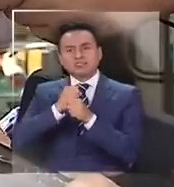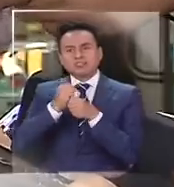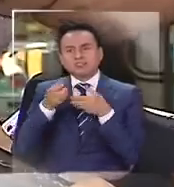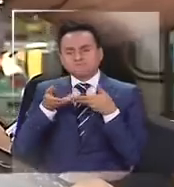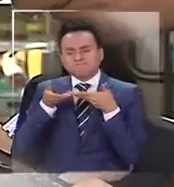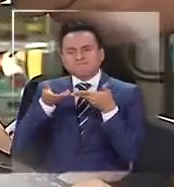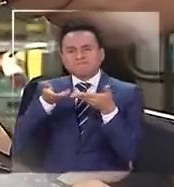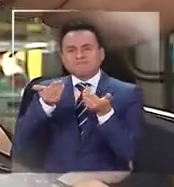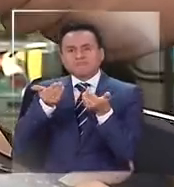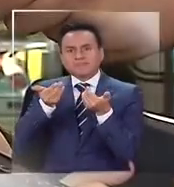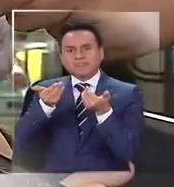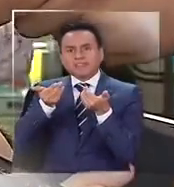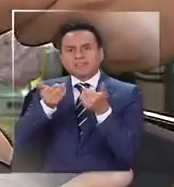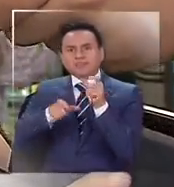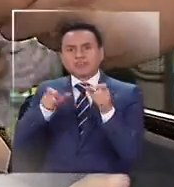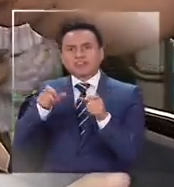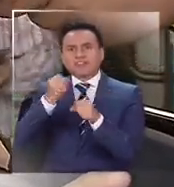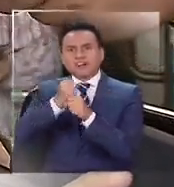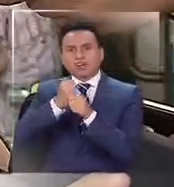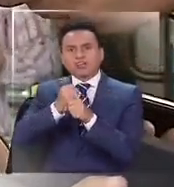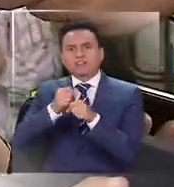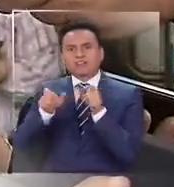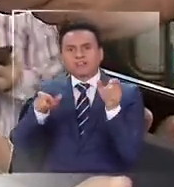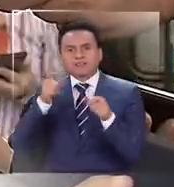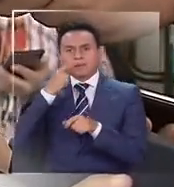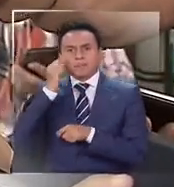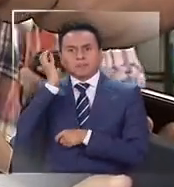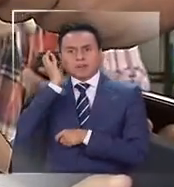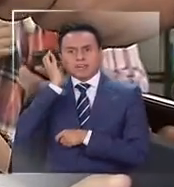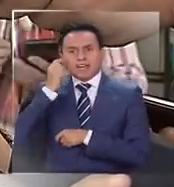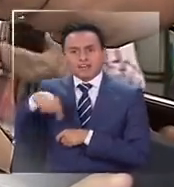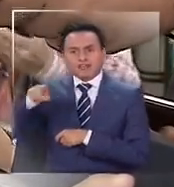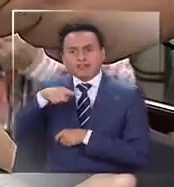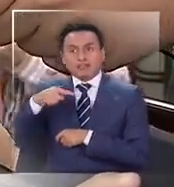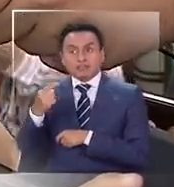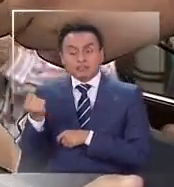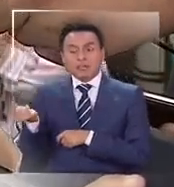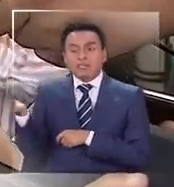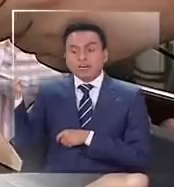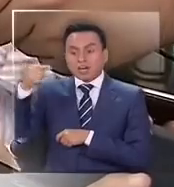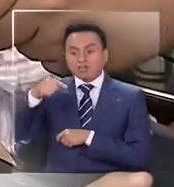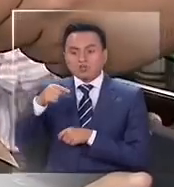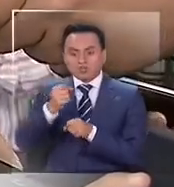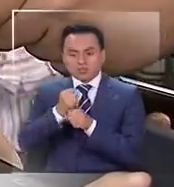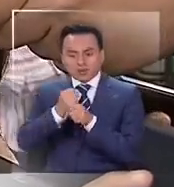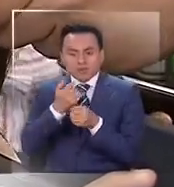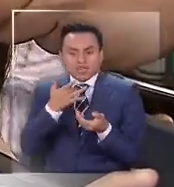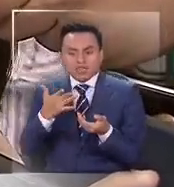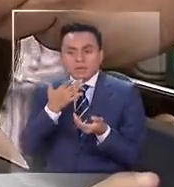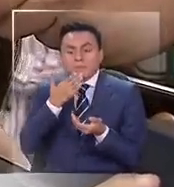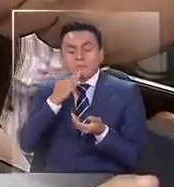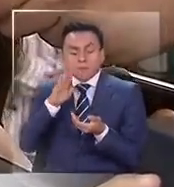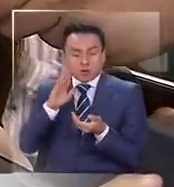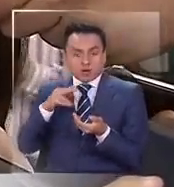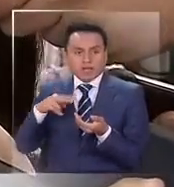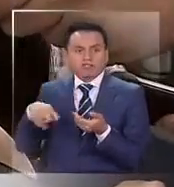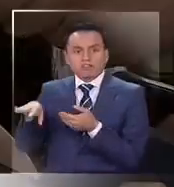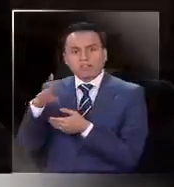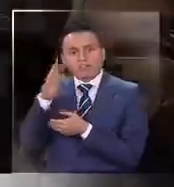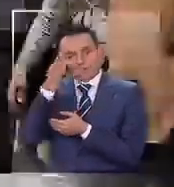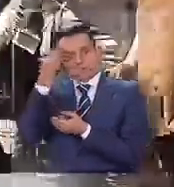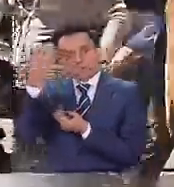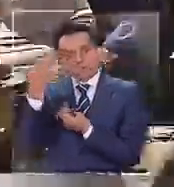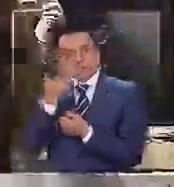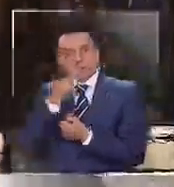absorbiendo a los trabajadores, trabajadoras que están llegando a la fuerza laboral porque han mejorado las